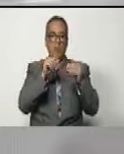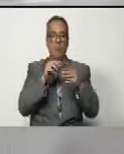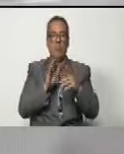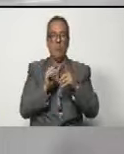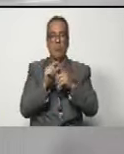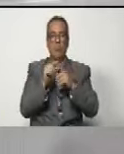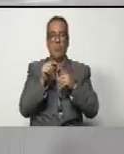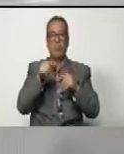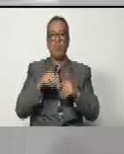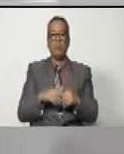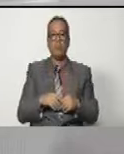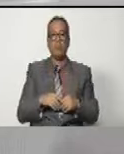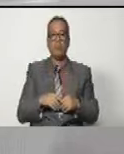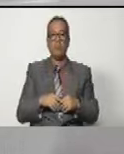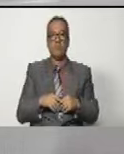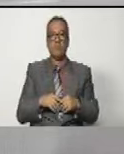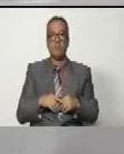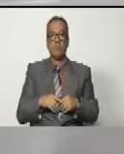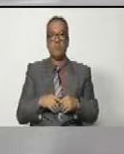para